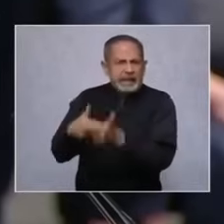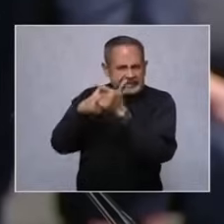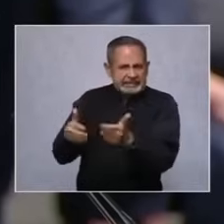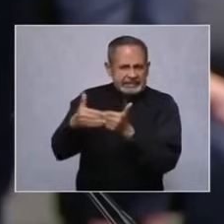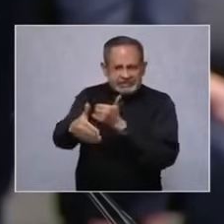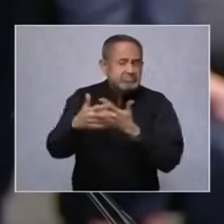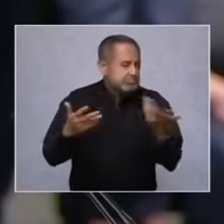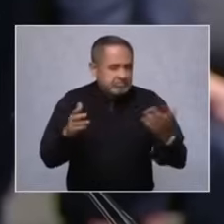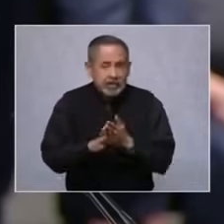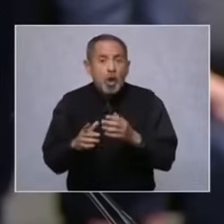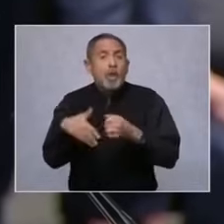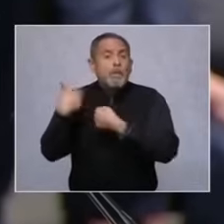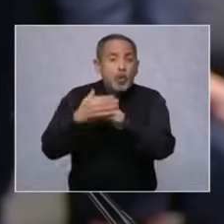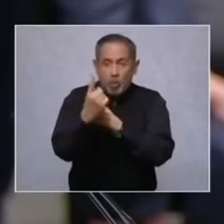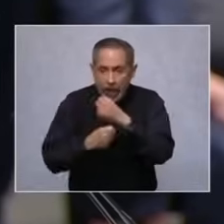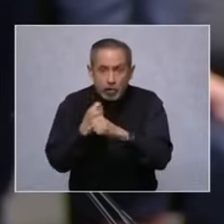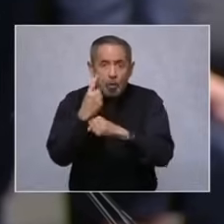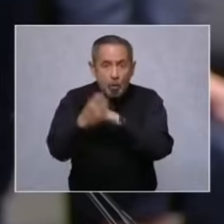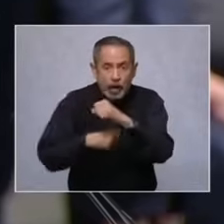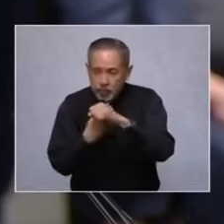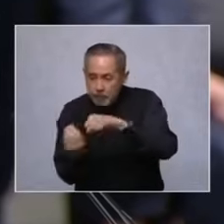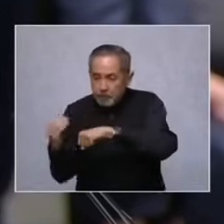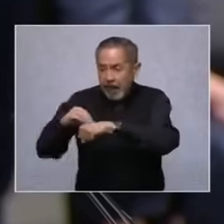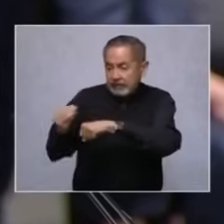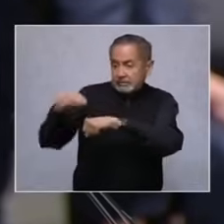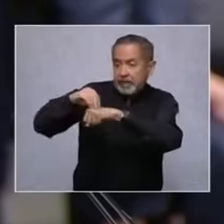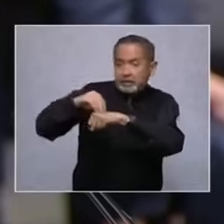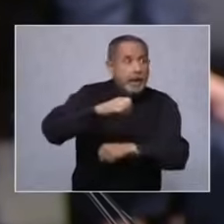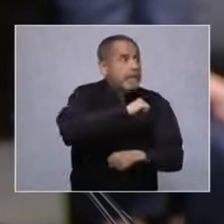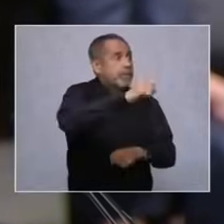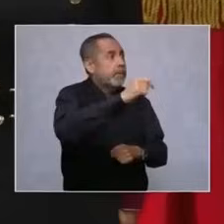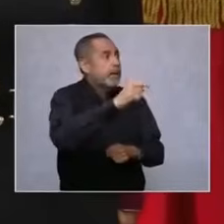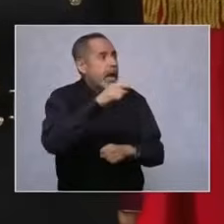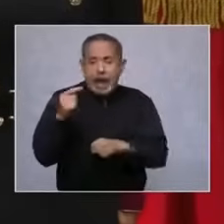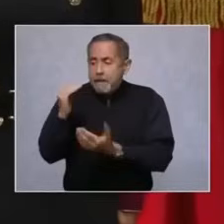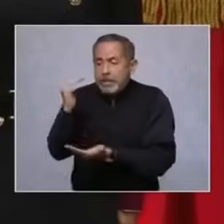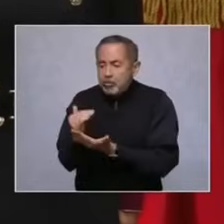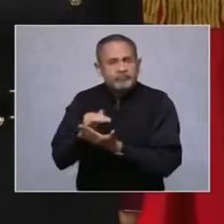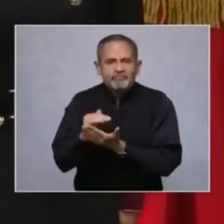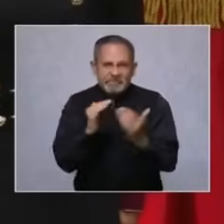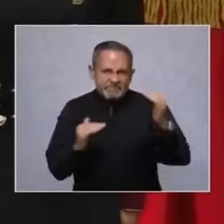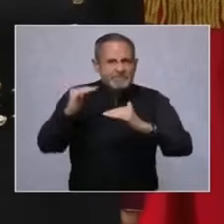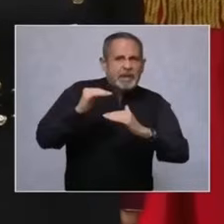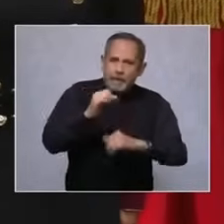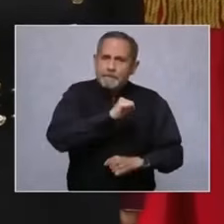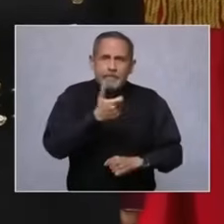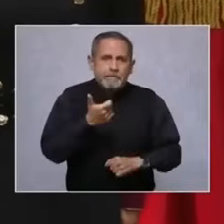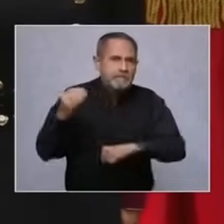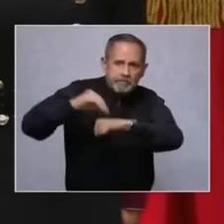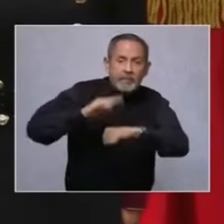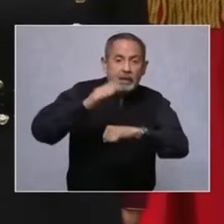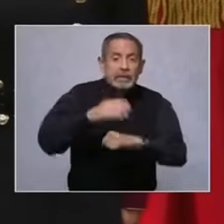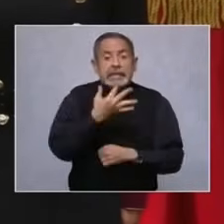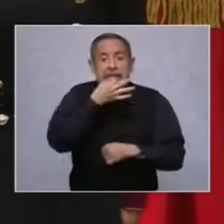tranquilidad que nada va a cambiar, que al contrario, lo que van a seguir mejorando ya lo que tienen. Además, está por aprobarse